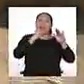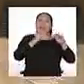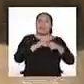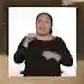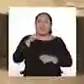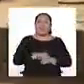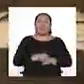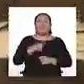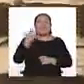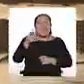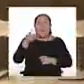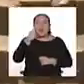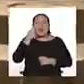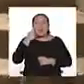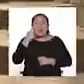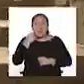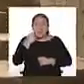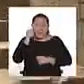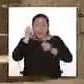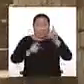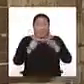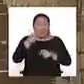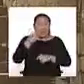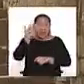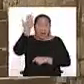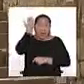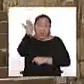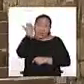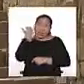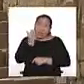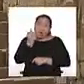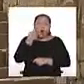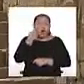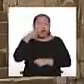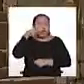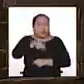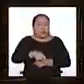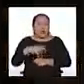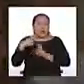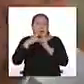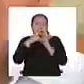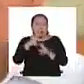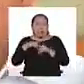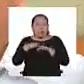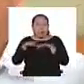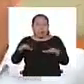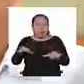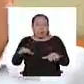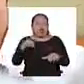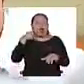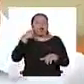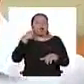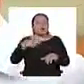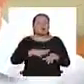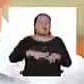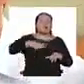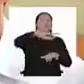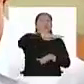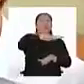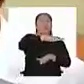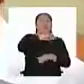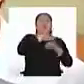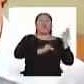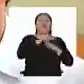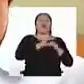porque justamente estos fenómenos climatológicos de los desbordes de los ríos tienen décadas, cientos, miles de años, y eso nos permite a